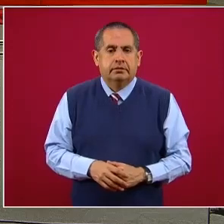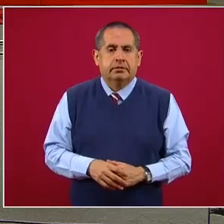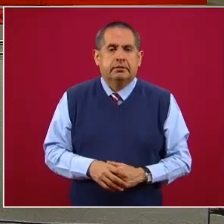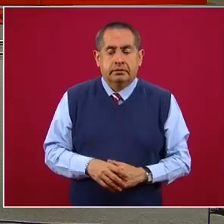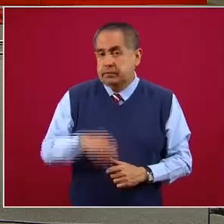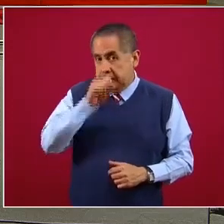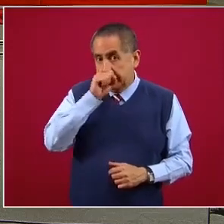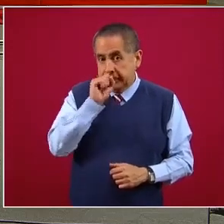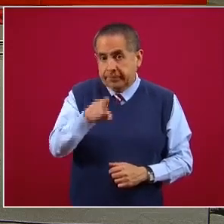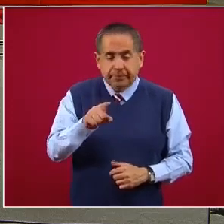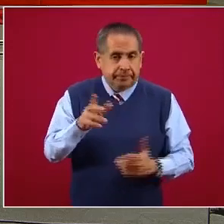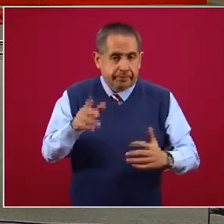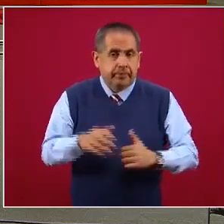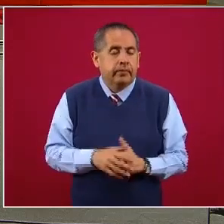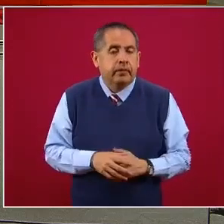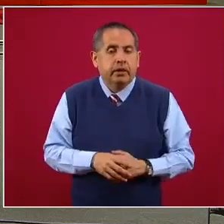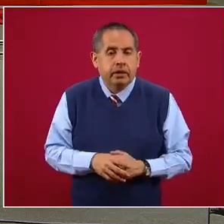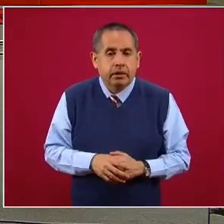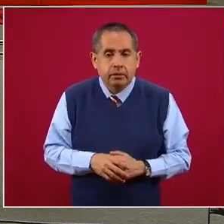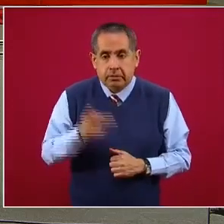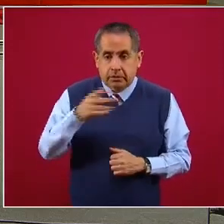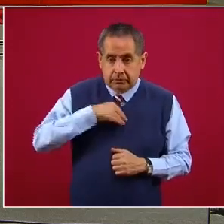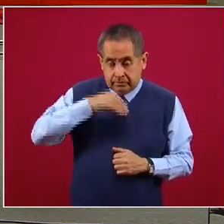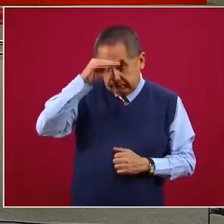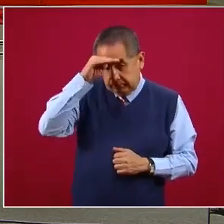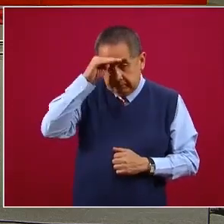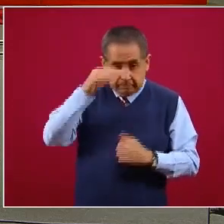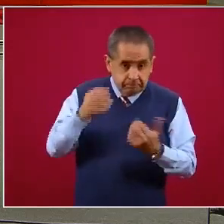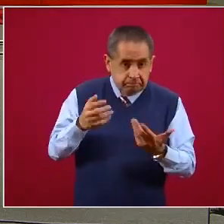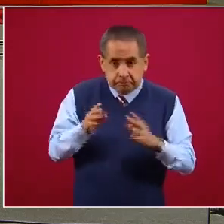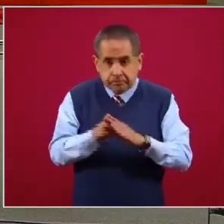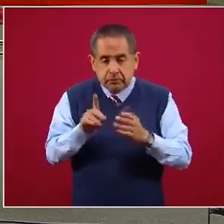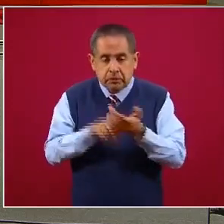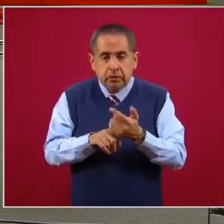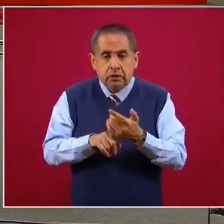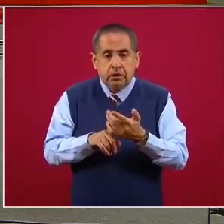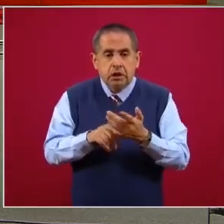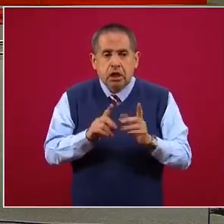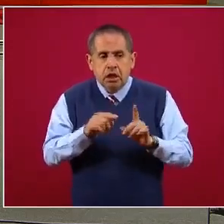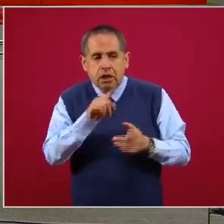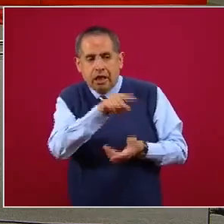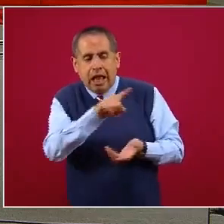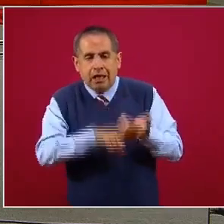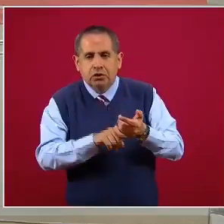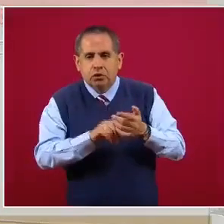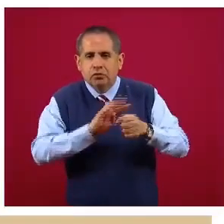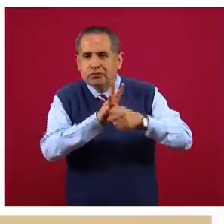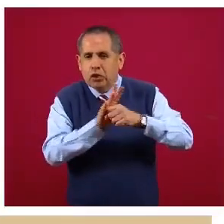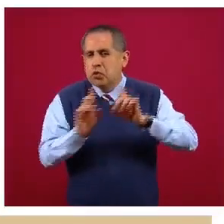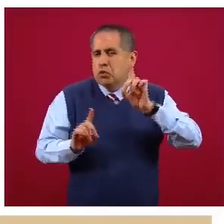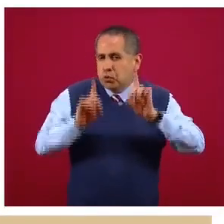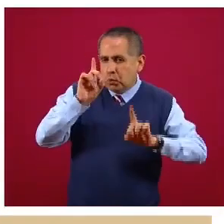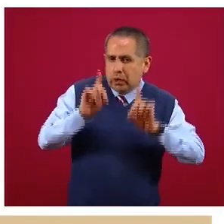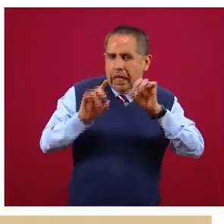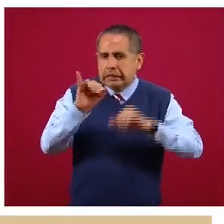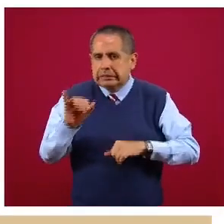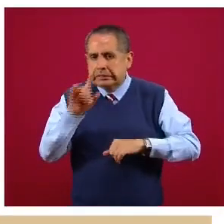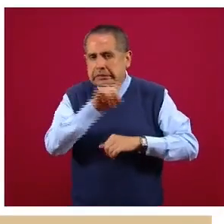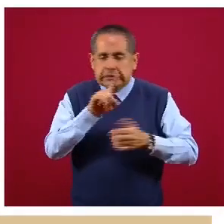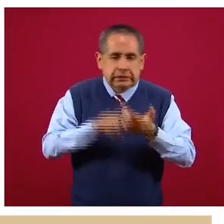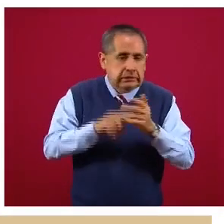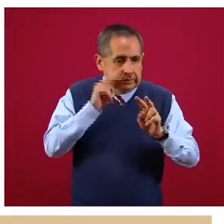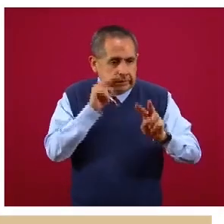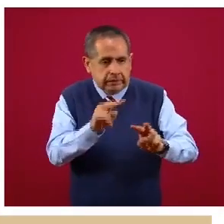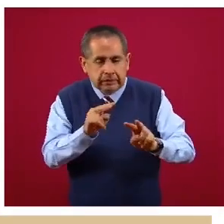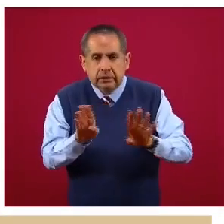Lo mismo, pero considerando los casos todavía en estado de sospechosos, y esto también, simplemente esto lo pondremos